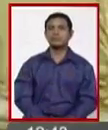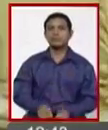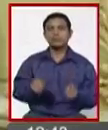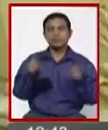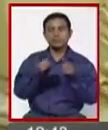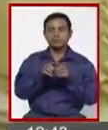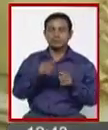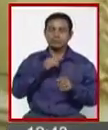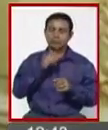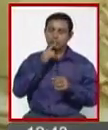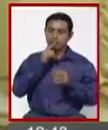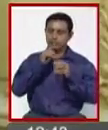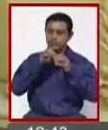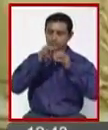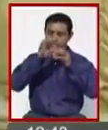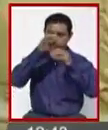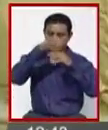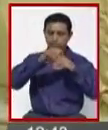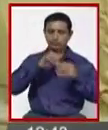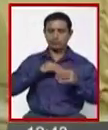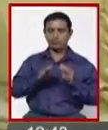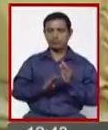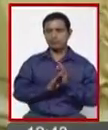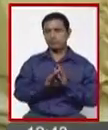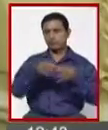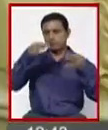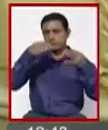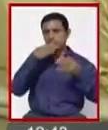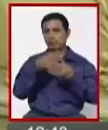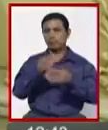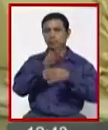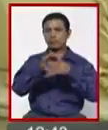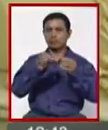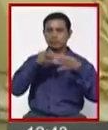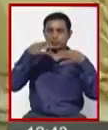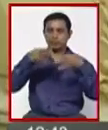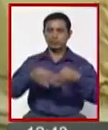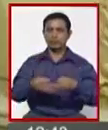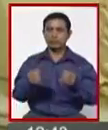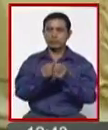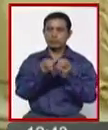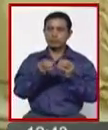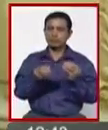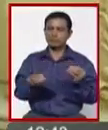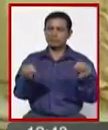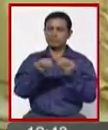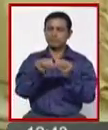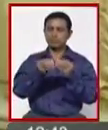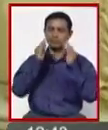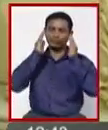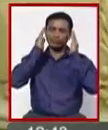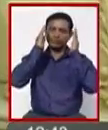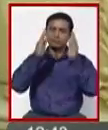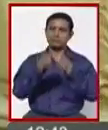la misma me compromete a desempeñar una importante función con la mayor